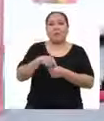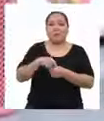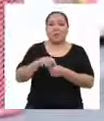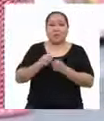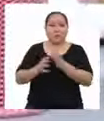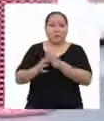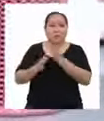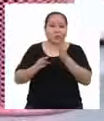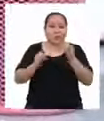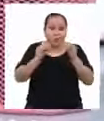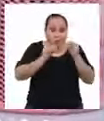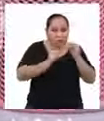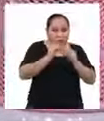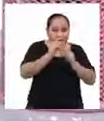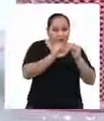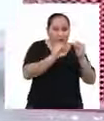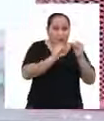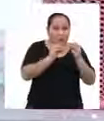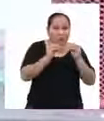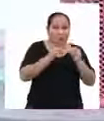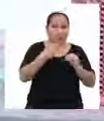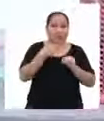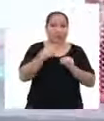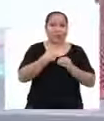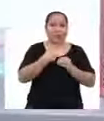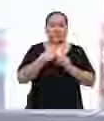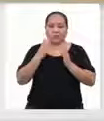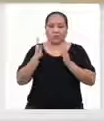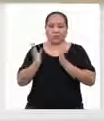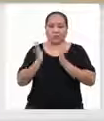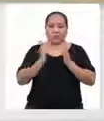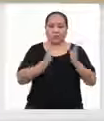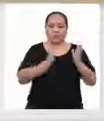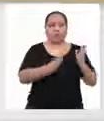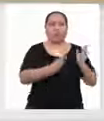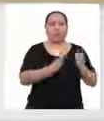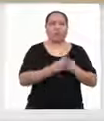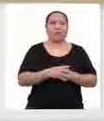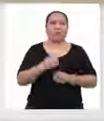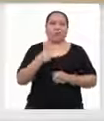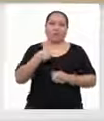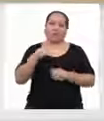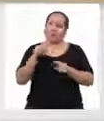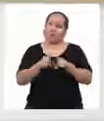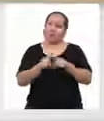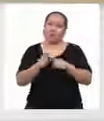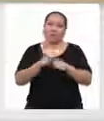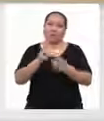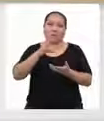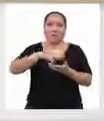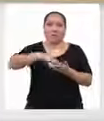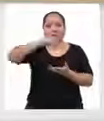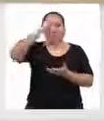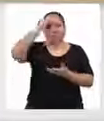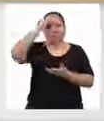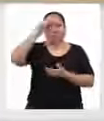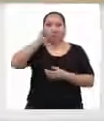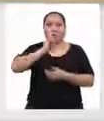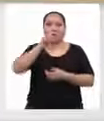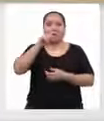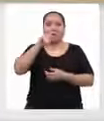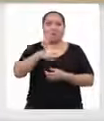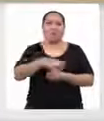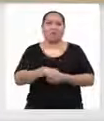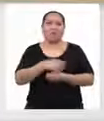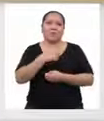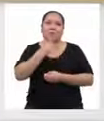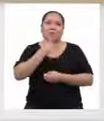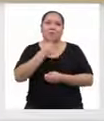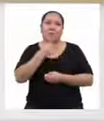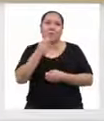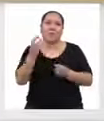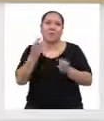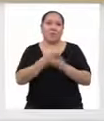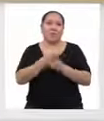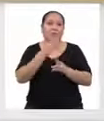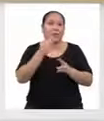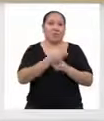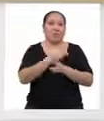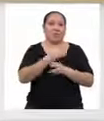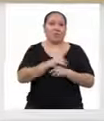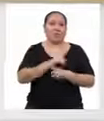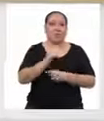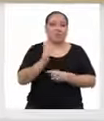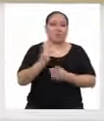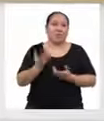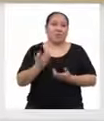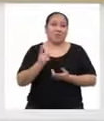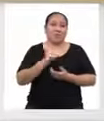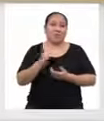mis adornitos. Así soy yo, puro orden. Yo también tengo que aprender a ser así. Me gustan las matemáticas, pero